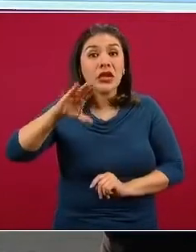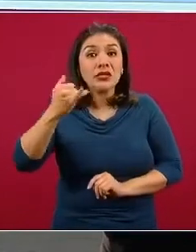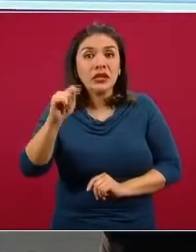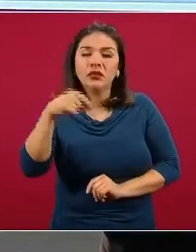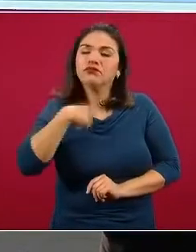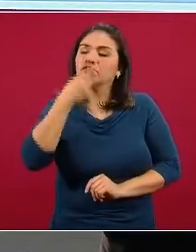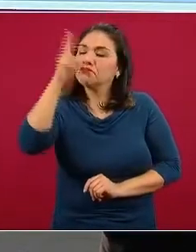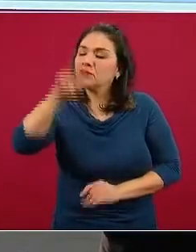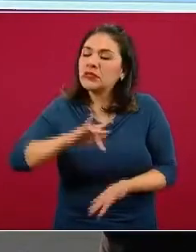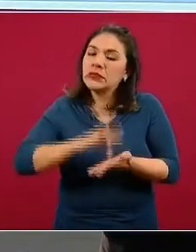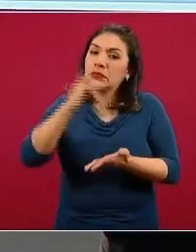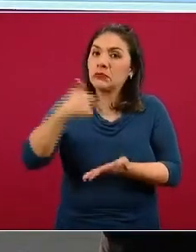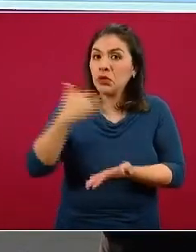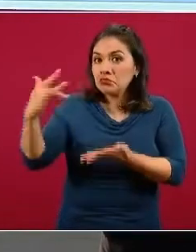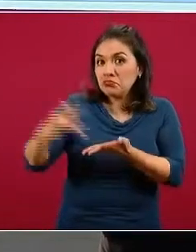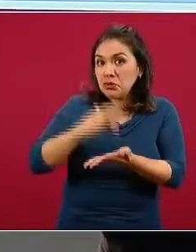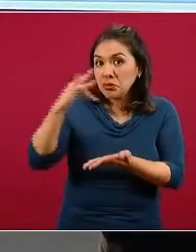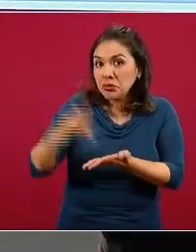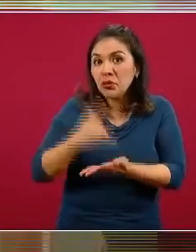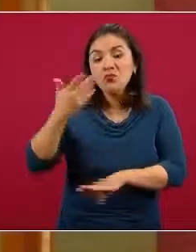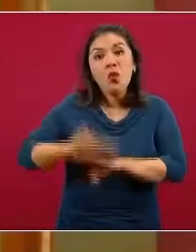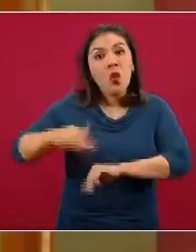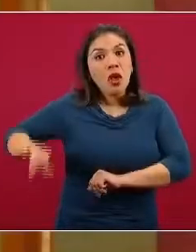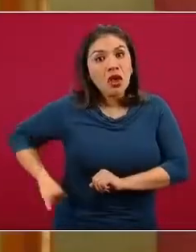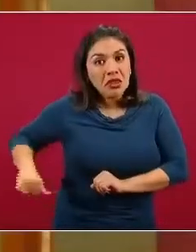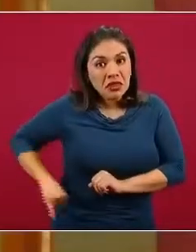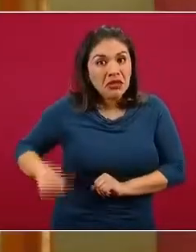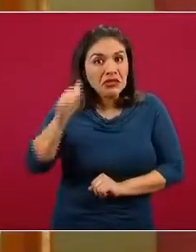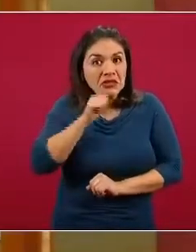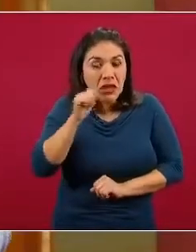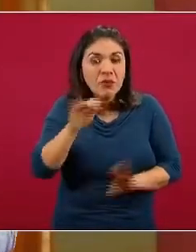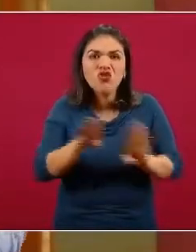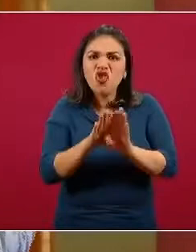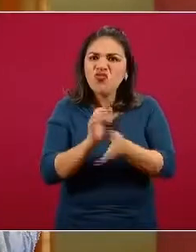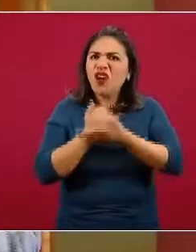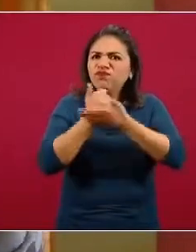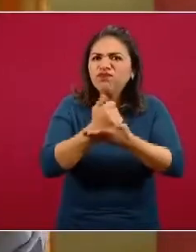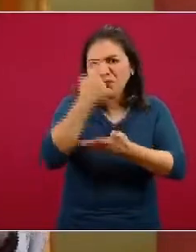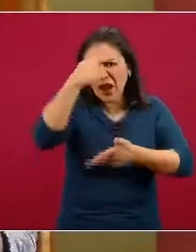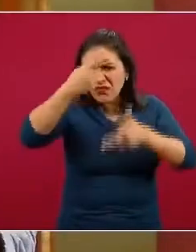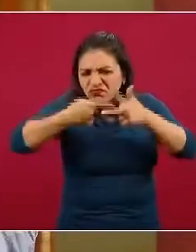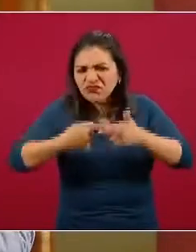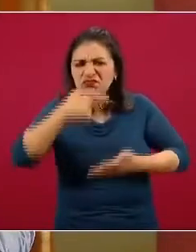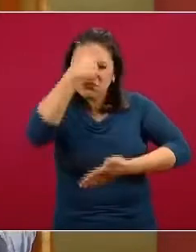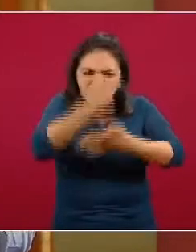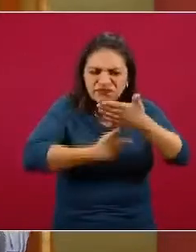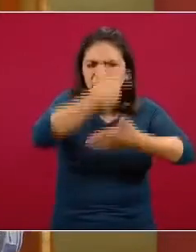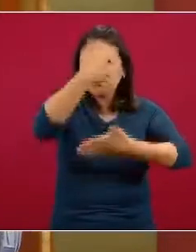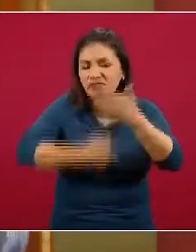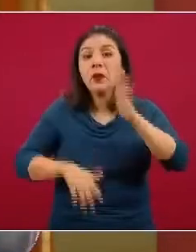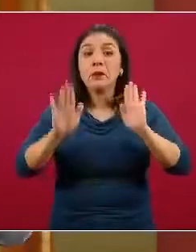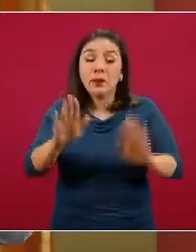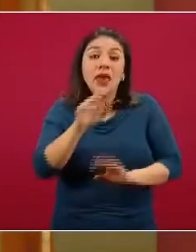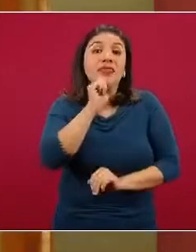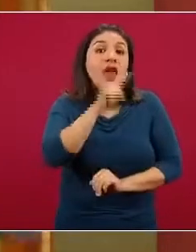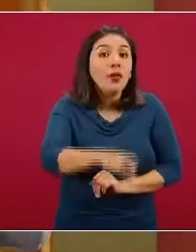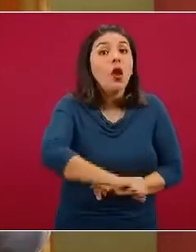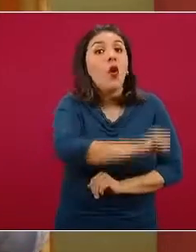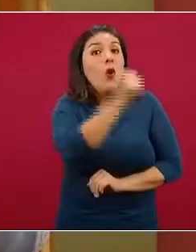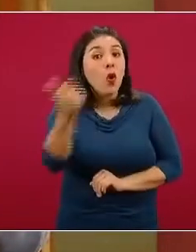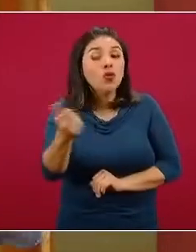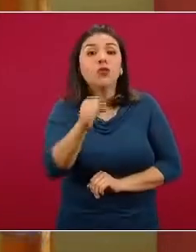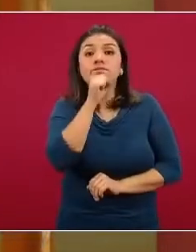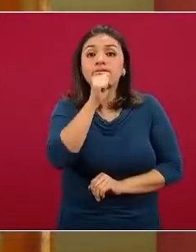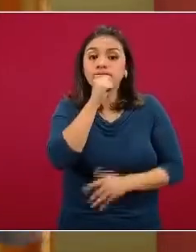agradecemos muchísimo su apoyo y su interés en hacer estas estimaciones, estos cálculos, pero también otro tipo